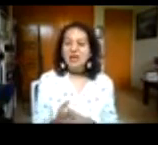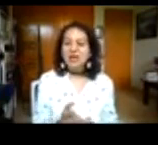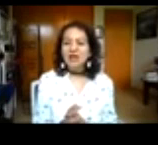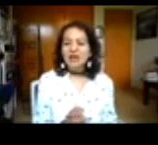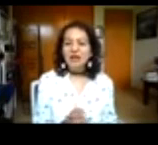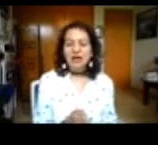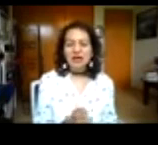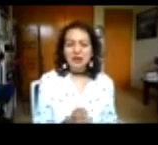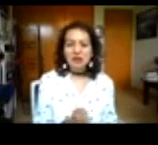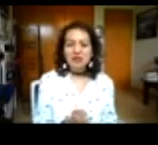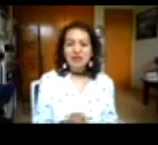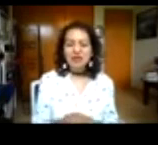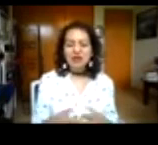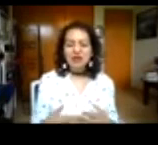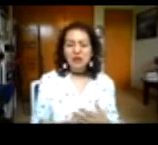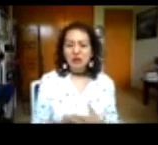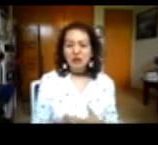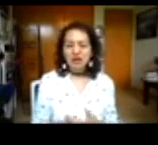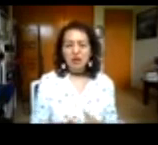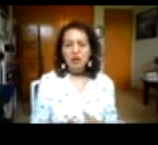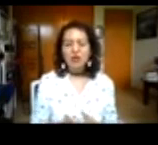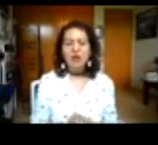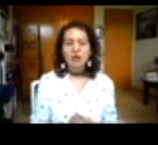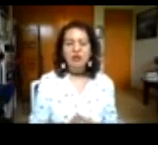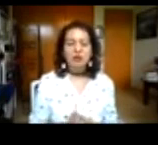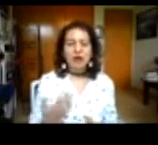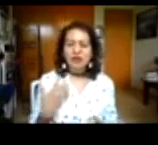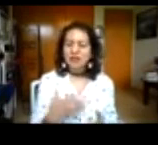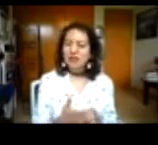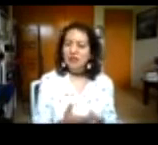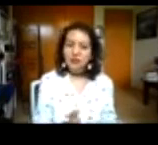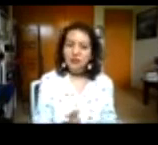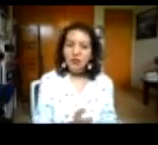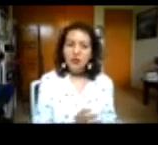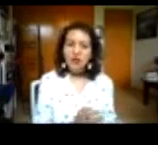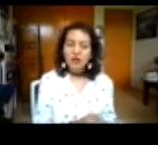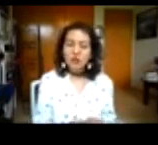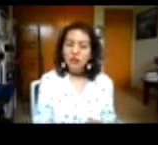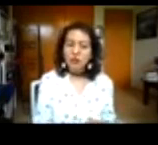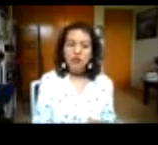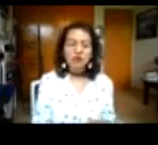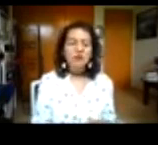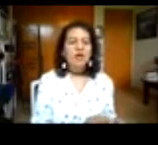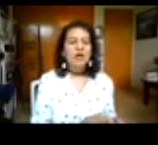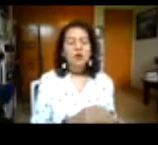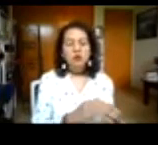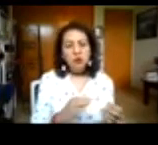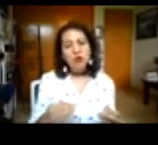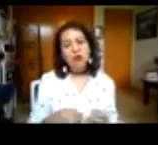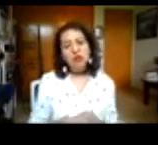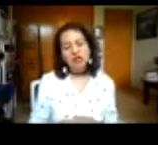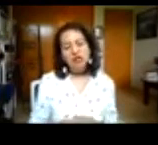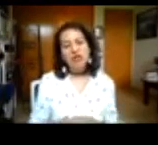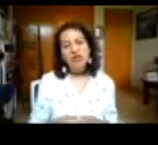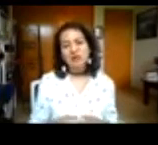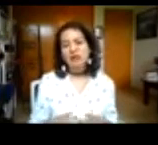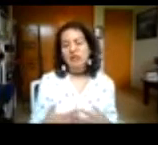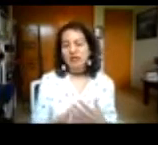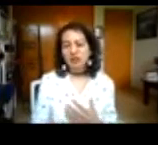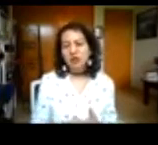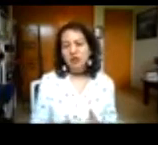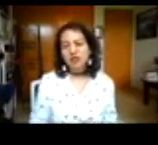y a través del correo electrónico se va a hacer el envío de los mismos, junto con los links de